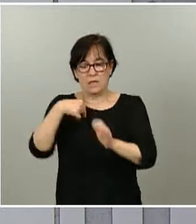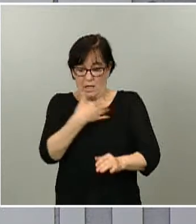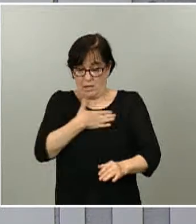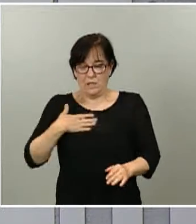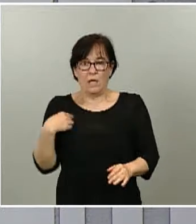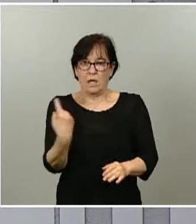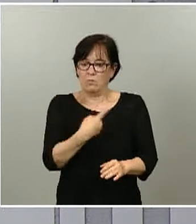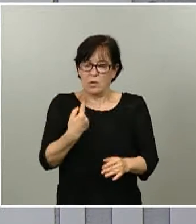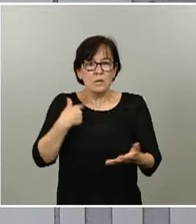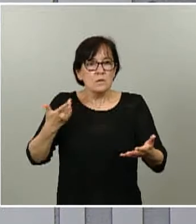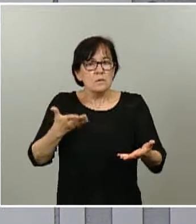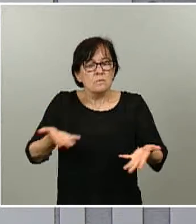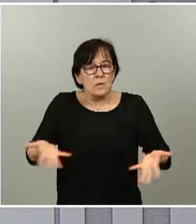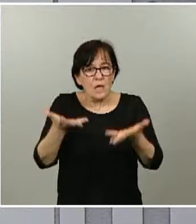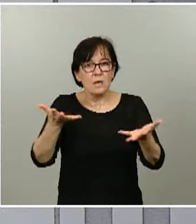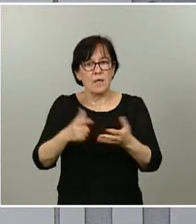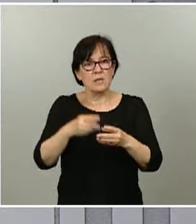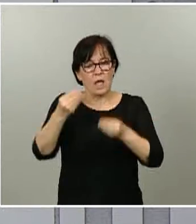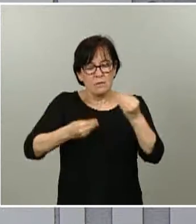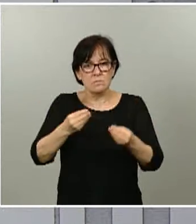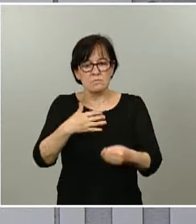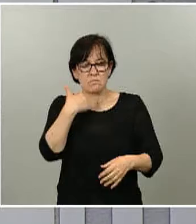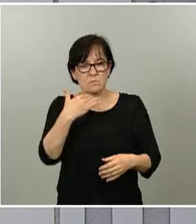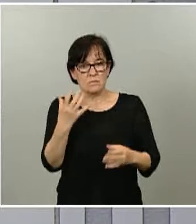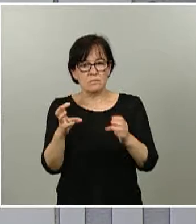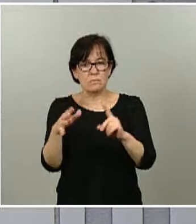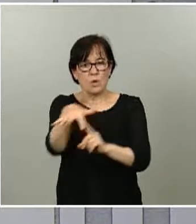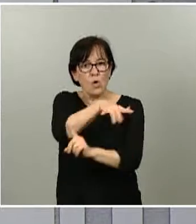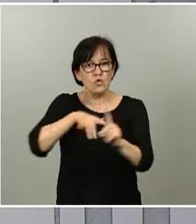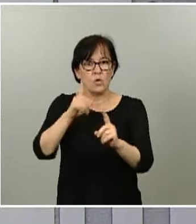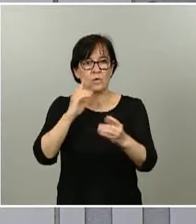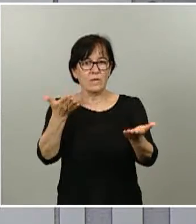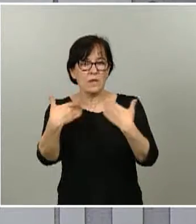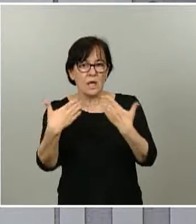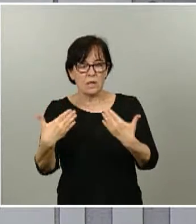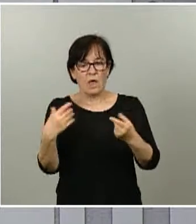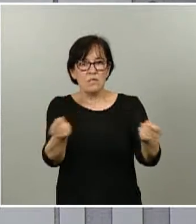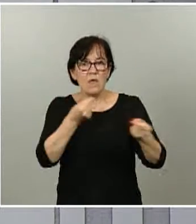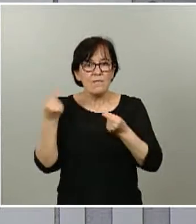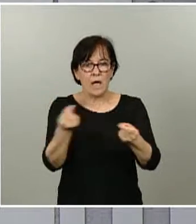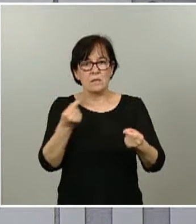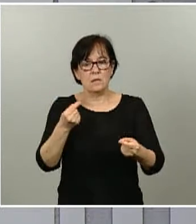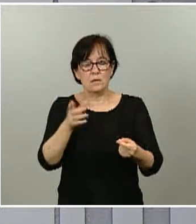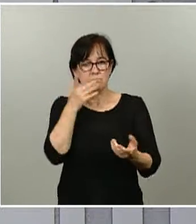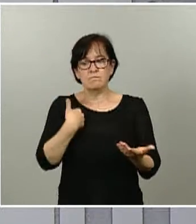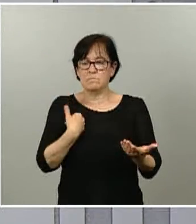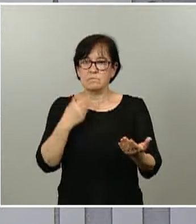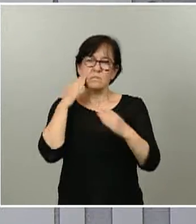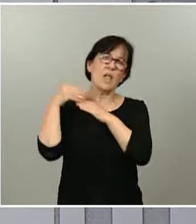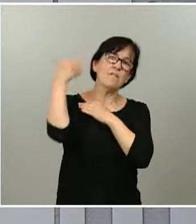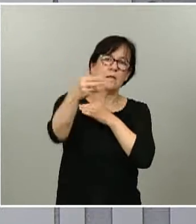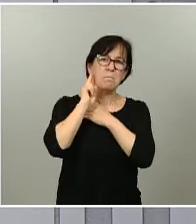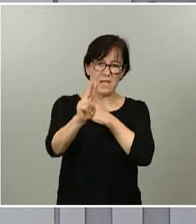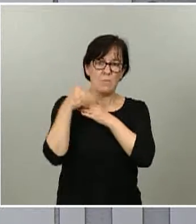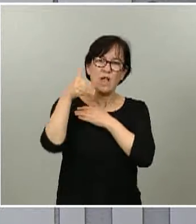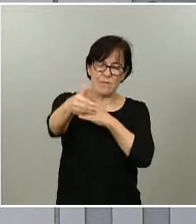animando todo el tiempo es que haya un entorno de diálogo, un entorno de debate, que tengamos altura de mira y que seamos capaces entre todos